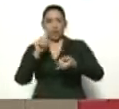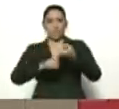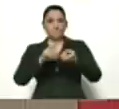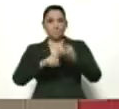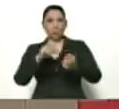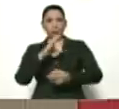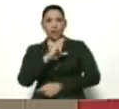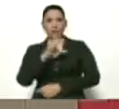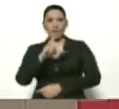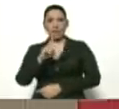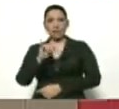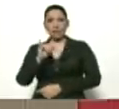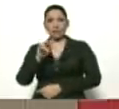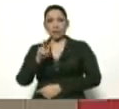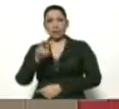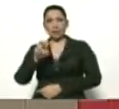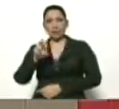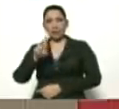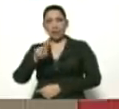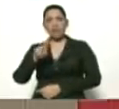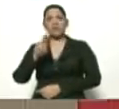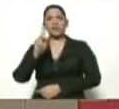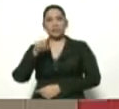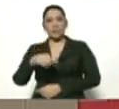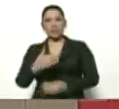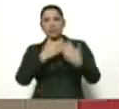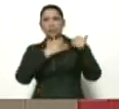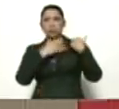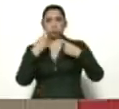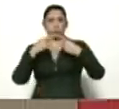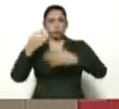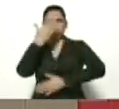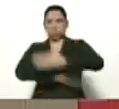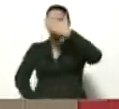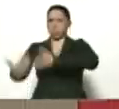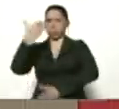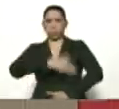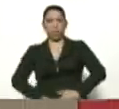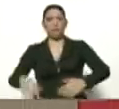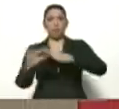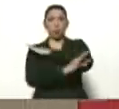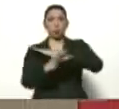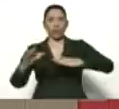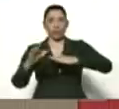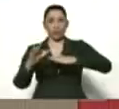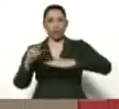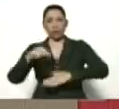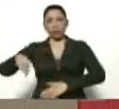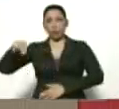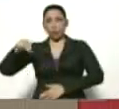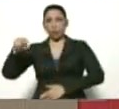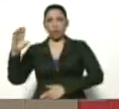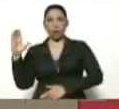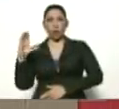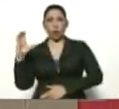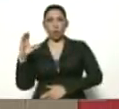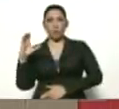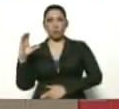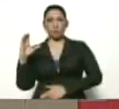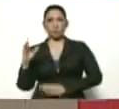clíver alcalá cordones responsable de decenas de descuartizamiento en el norte de colombia